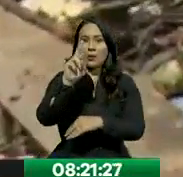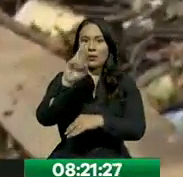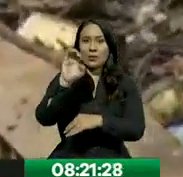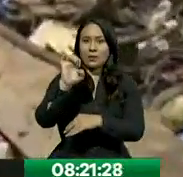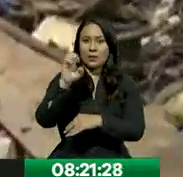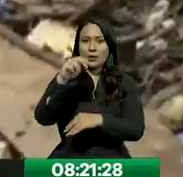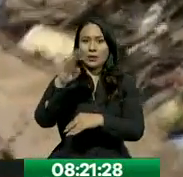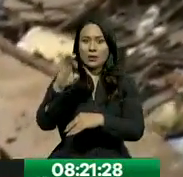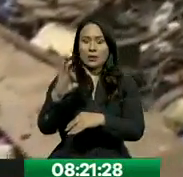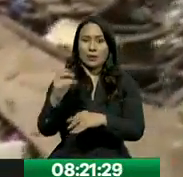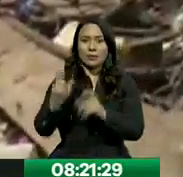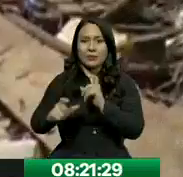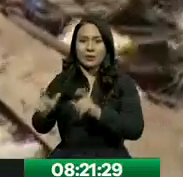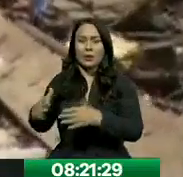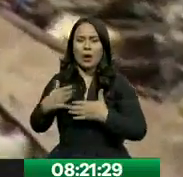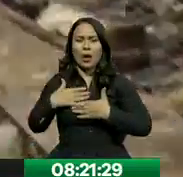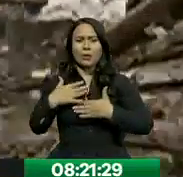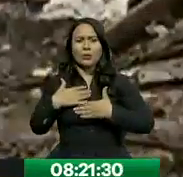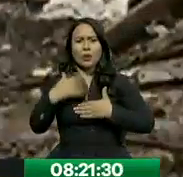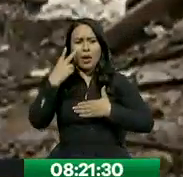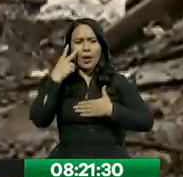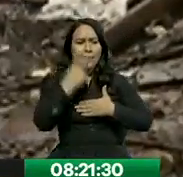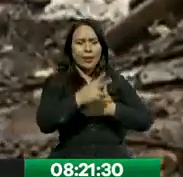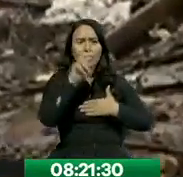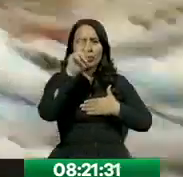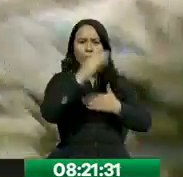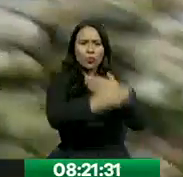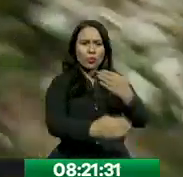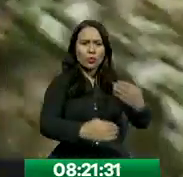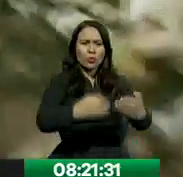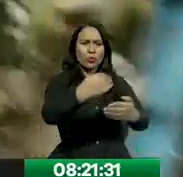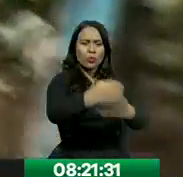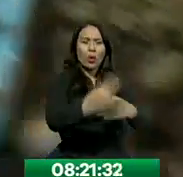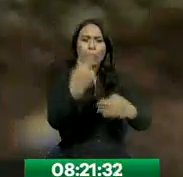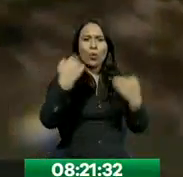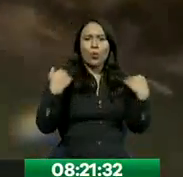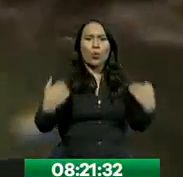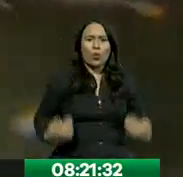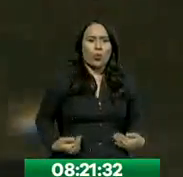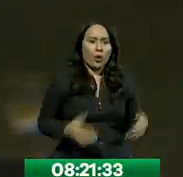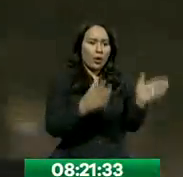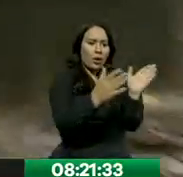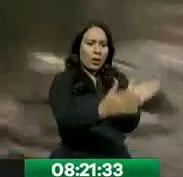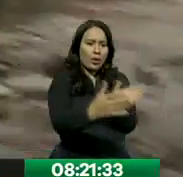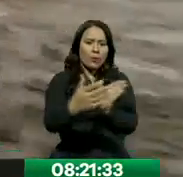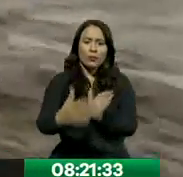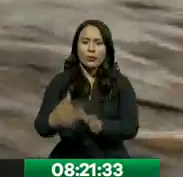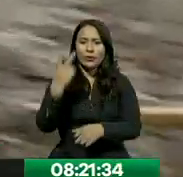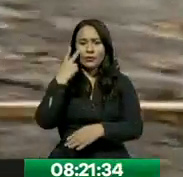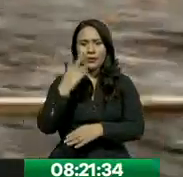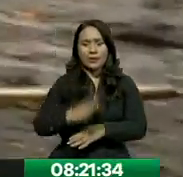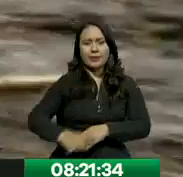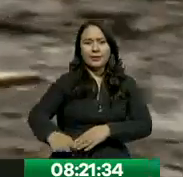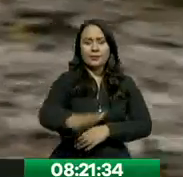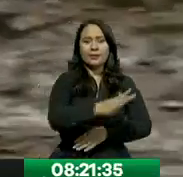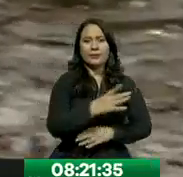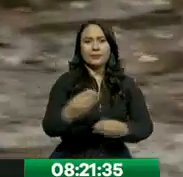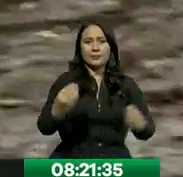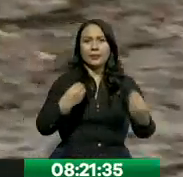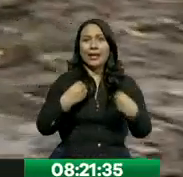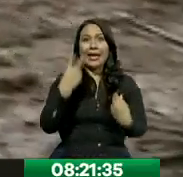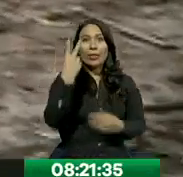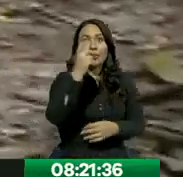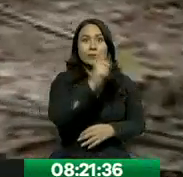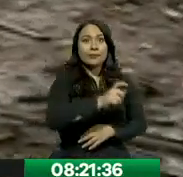de dos paquetes envueltos con cinta de embalaje. Cuando llegaron los agentes uniformados, comprobaron que se trataba de dos